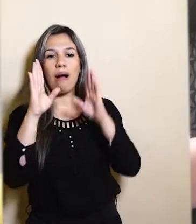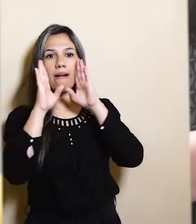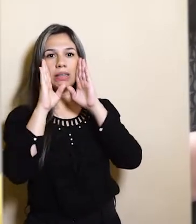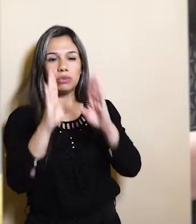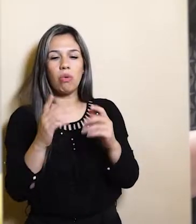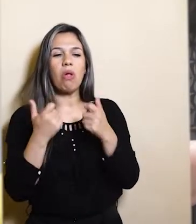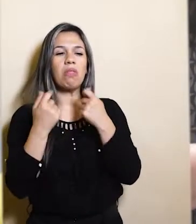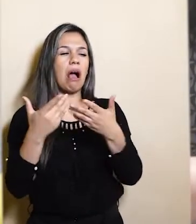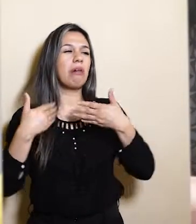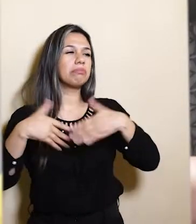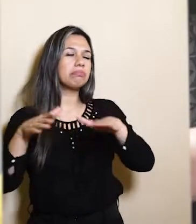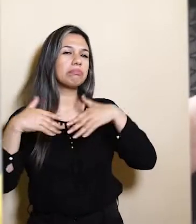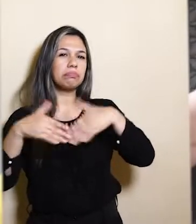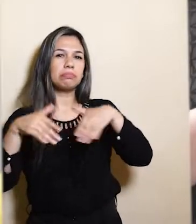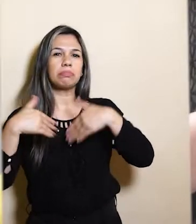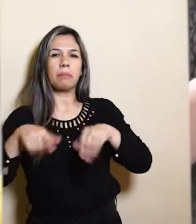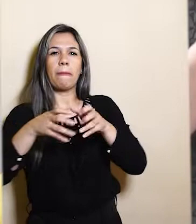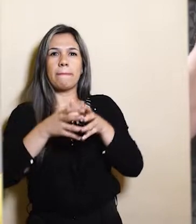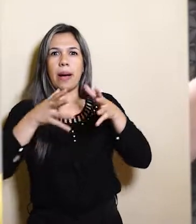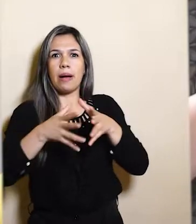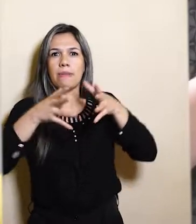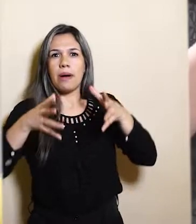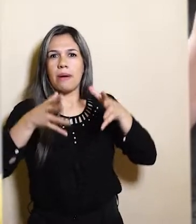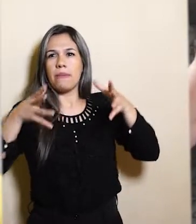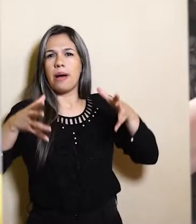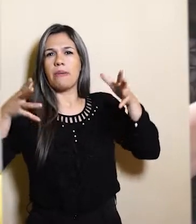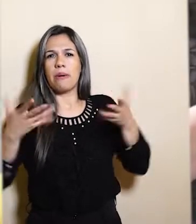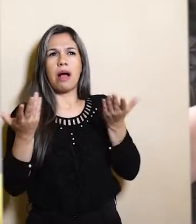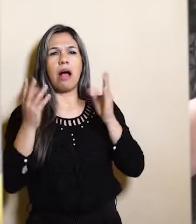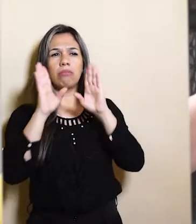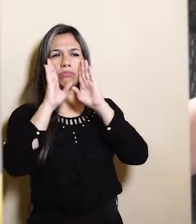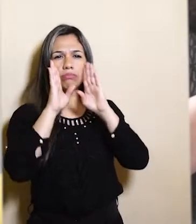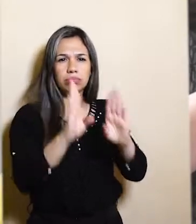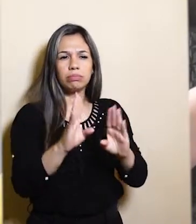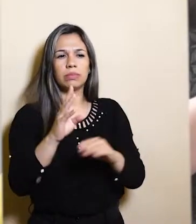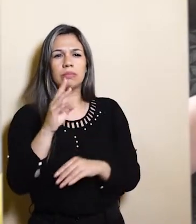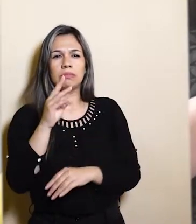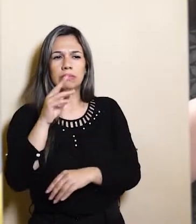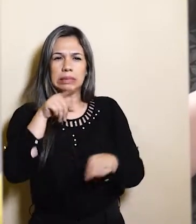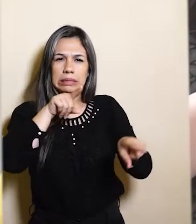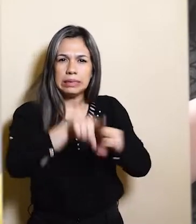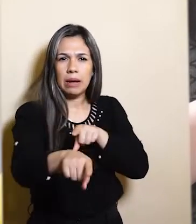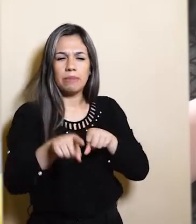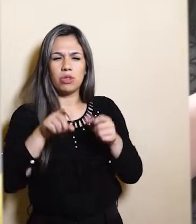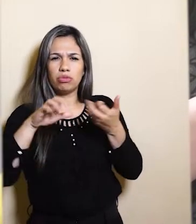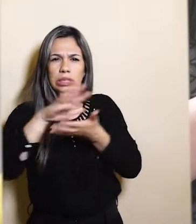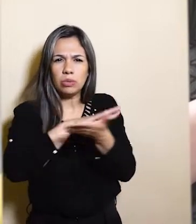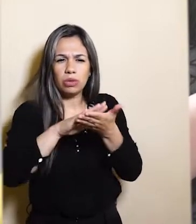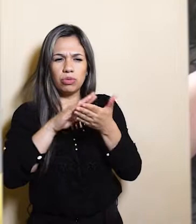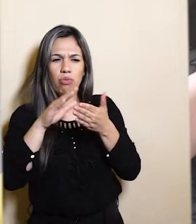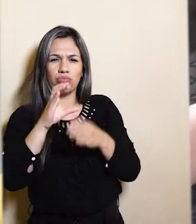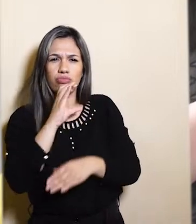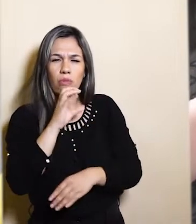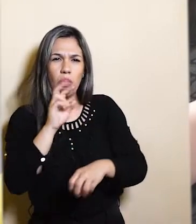esa violencia sigue en aumento a pesar de la atención mediática internacional sobre las cifras. UNICEF calcula